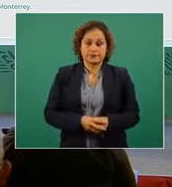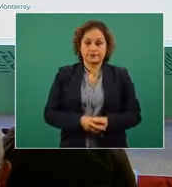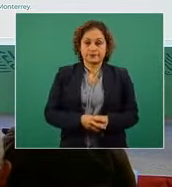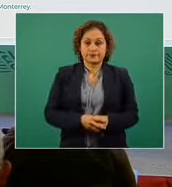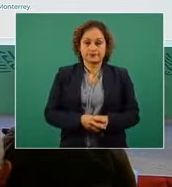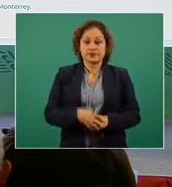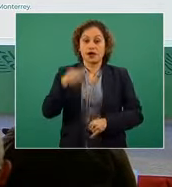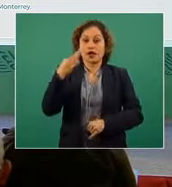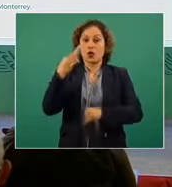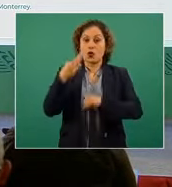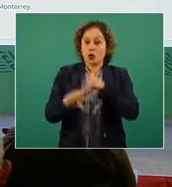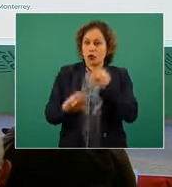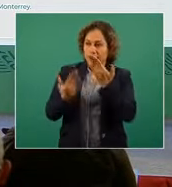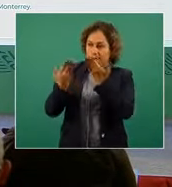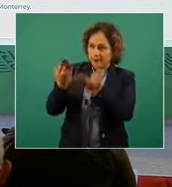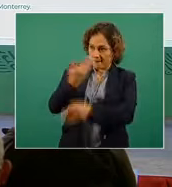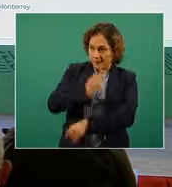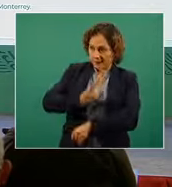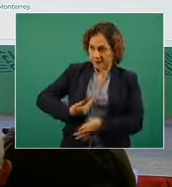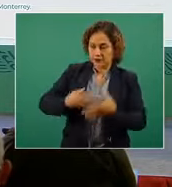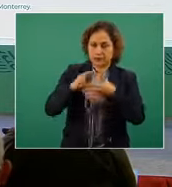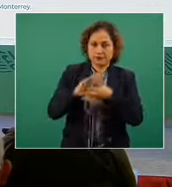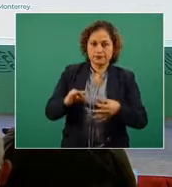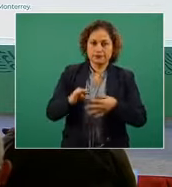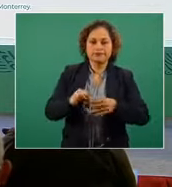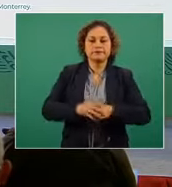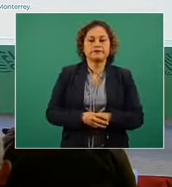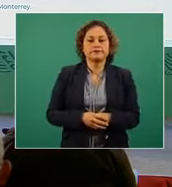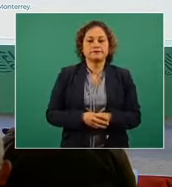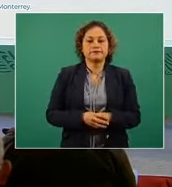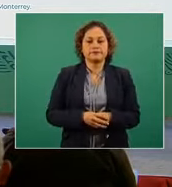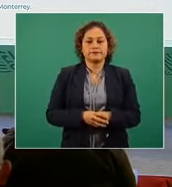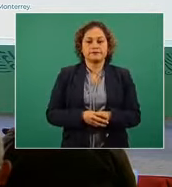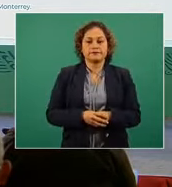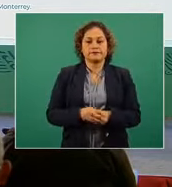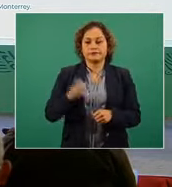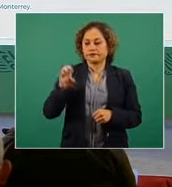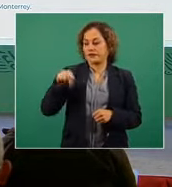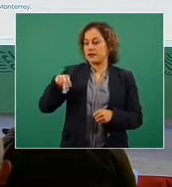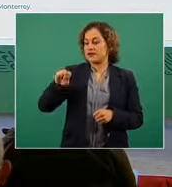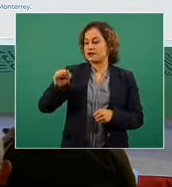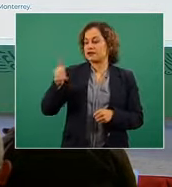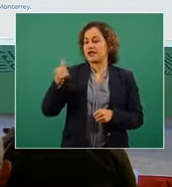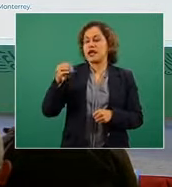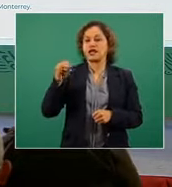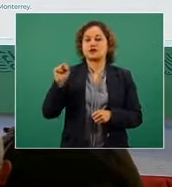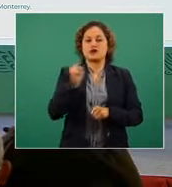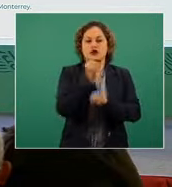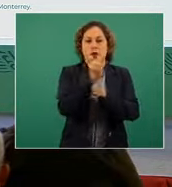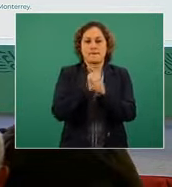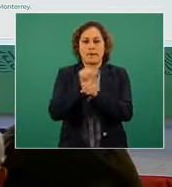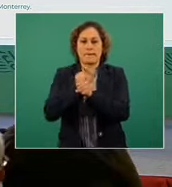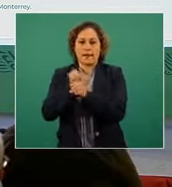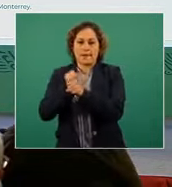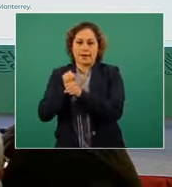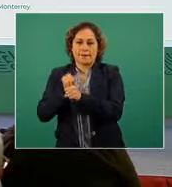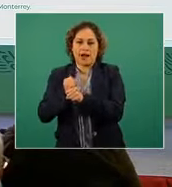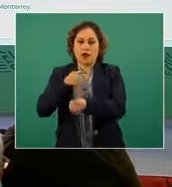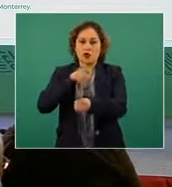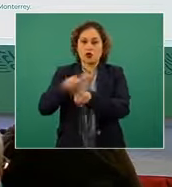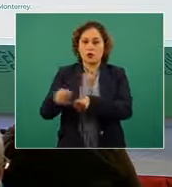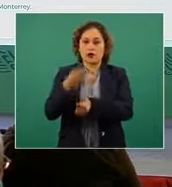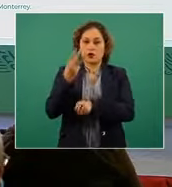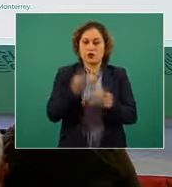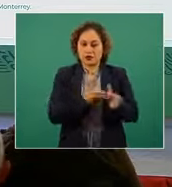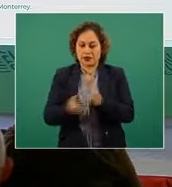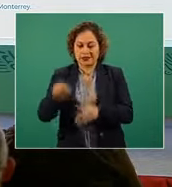Por último, señor presidente, los ensayos de fase 3 en México que están en curso en